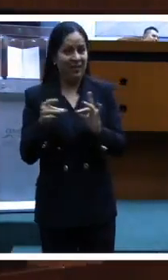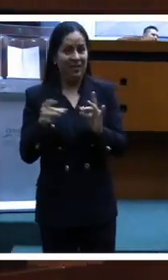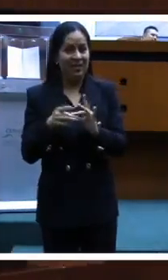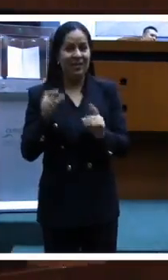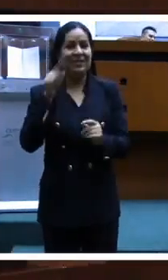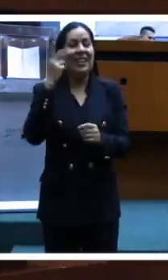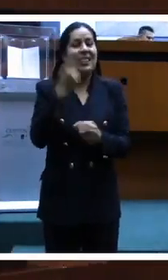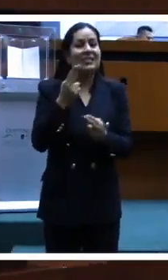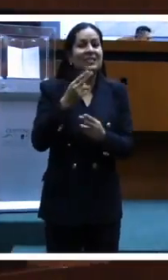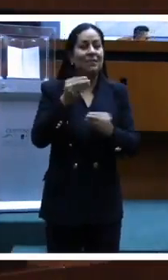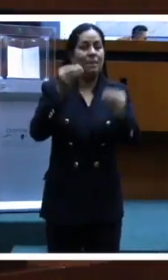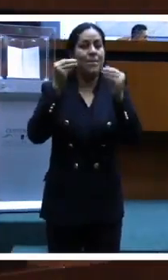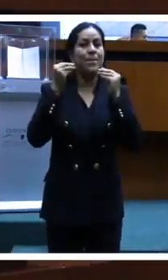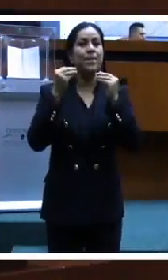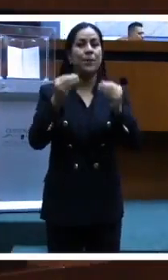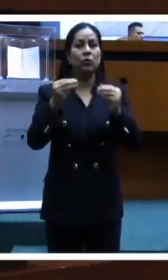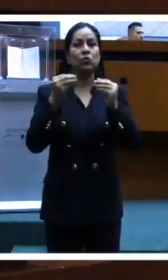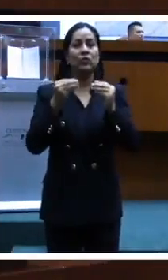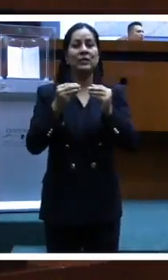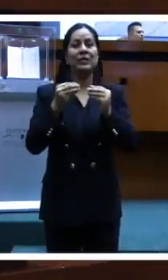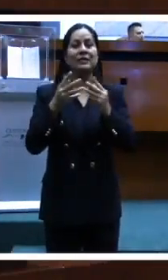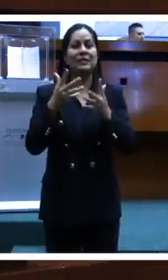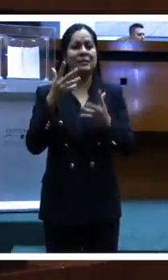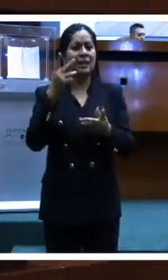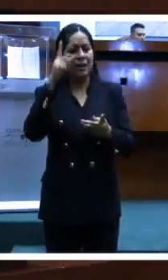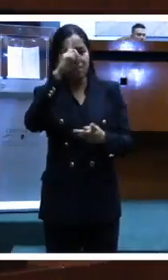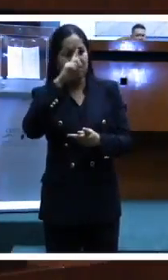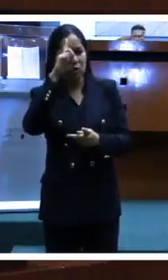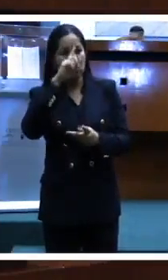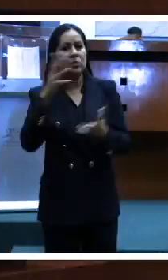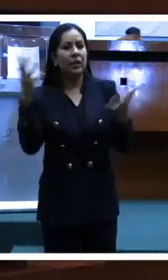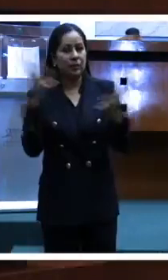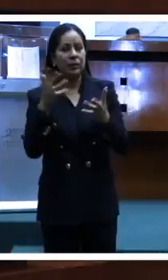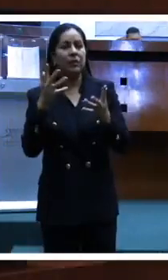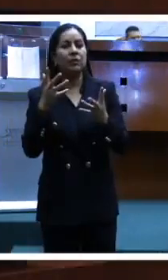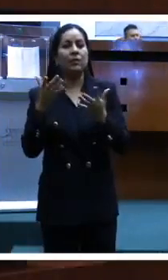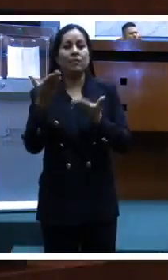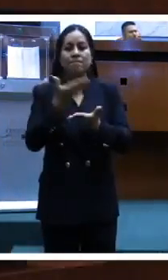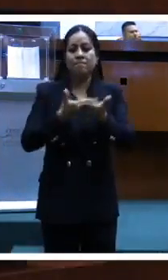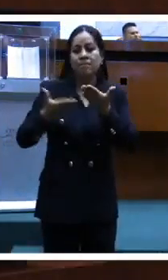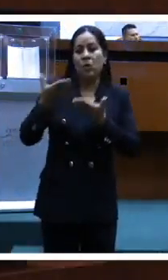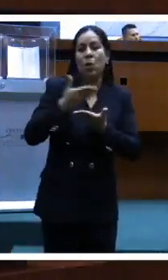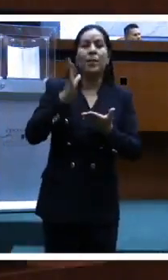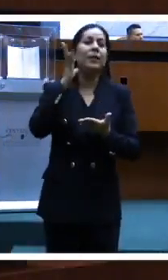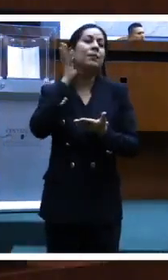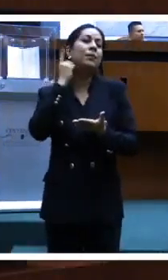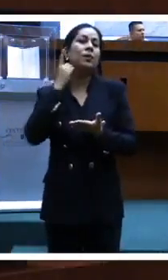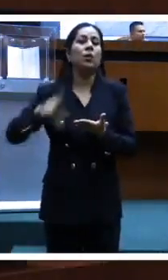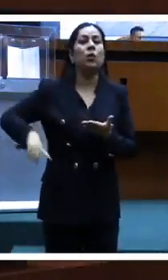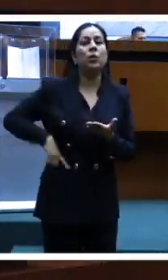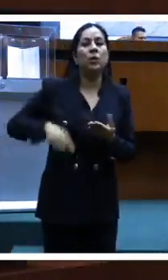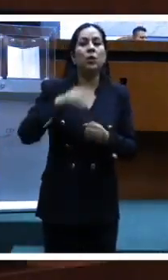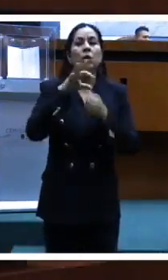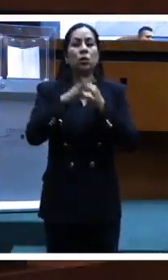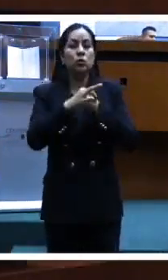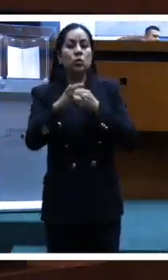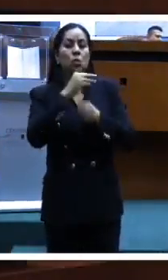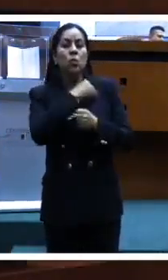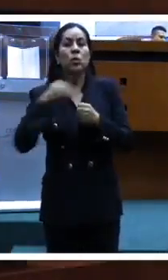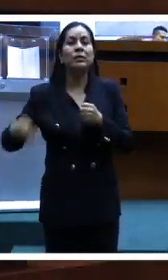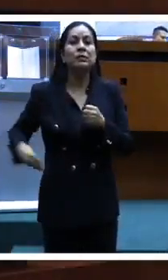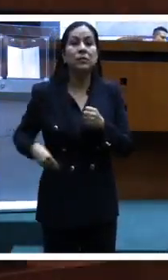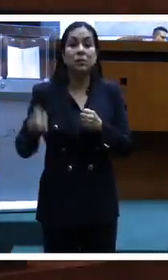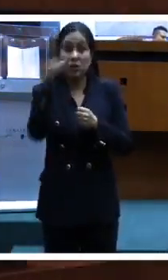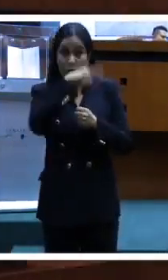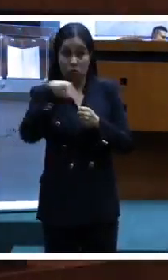las necesidades son muchas. Que se haga un consejo en donde involucre el Congreso, el Gobierno del Estado, los municipios y